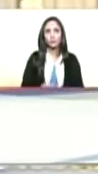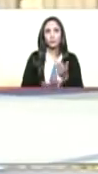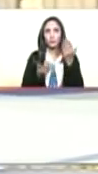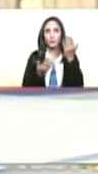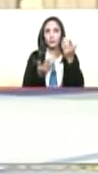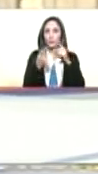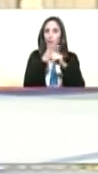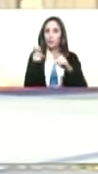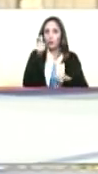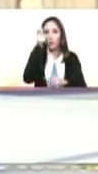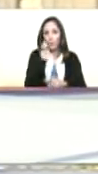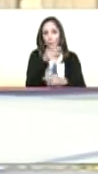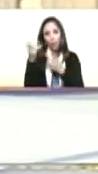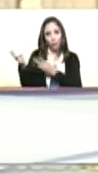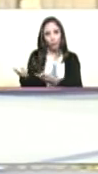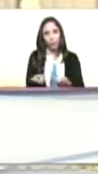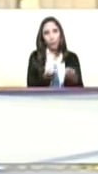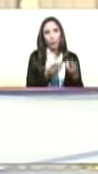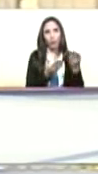gobierno del Distrito Capital.